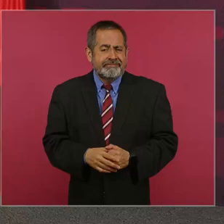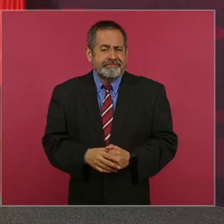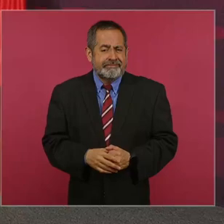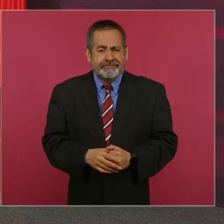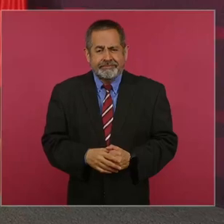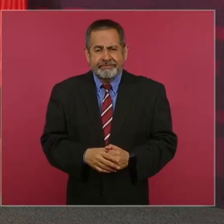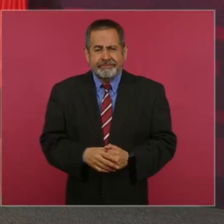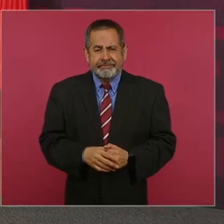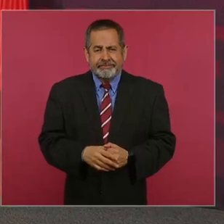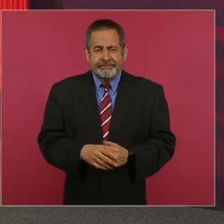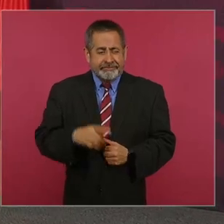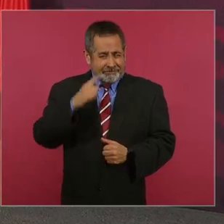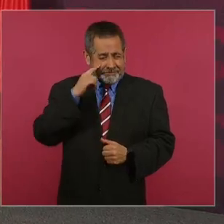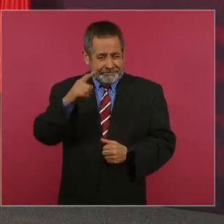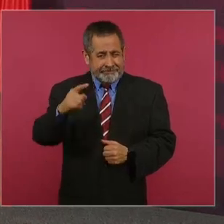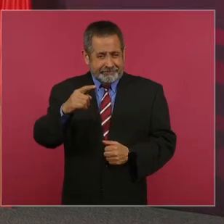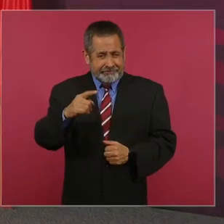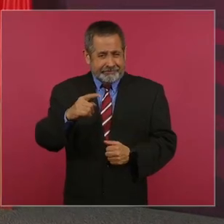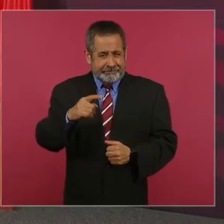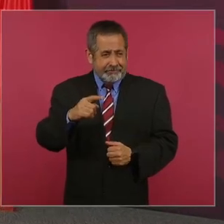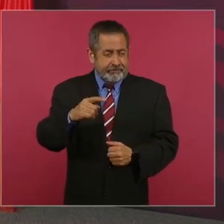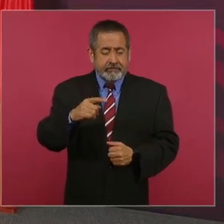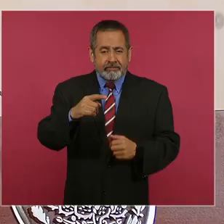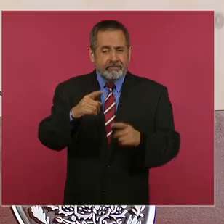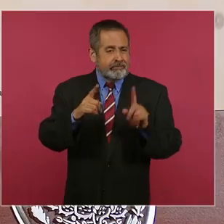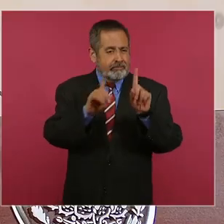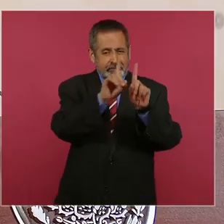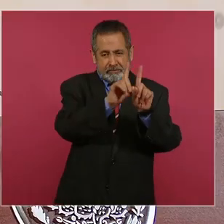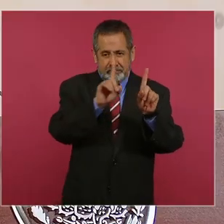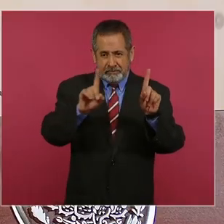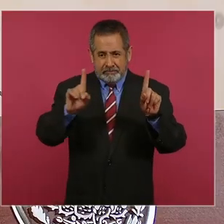que se cayeron 12 mil postes